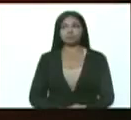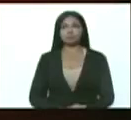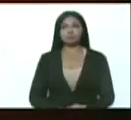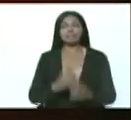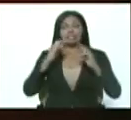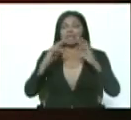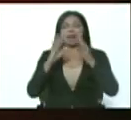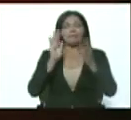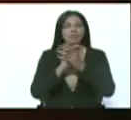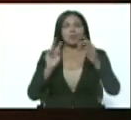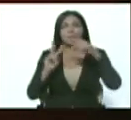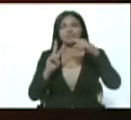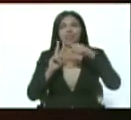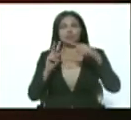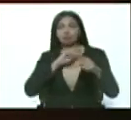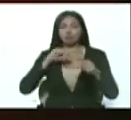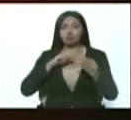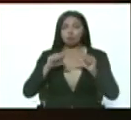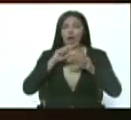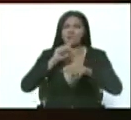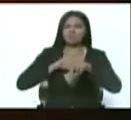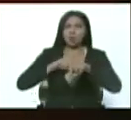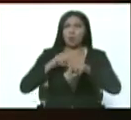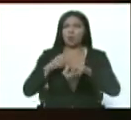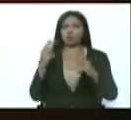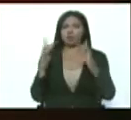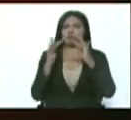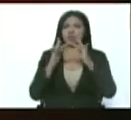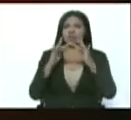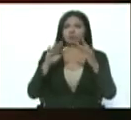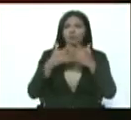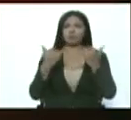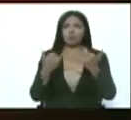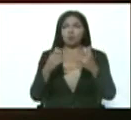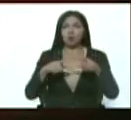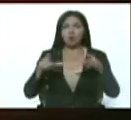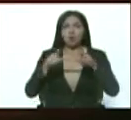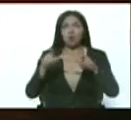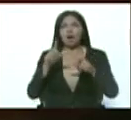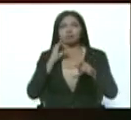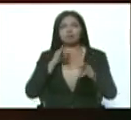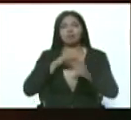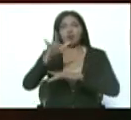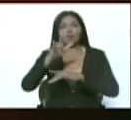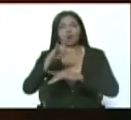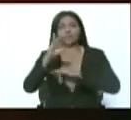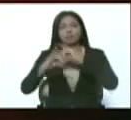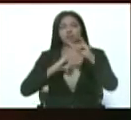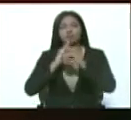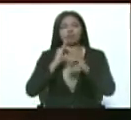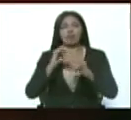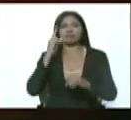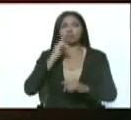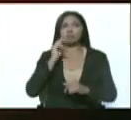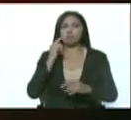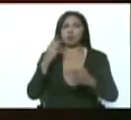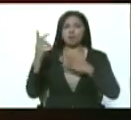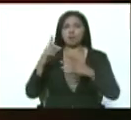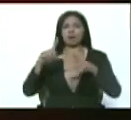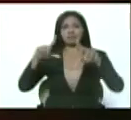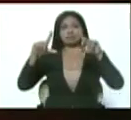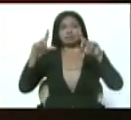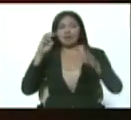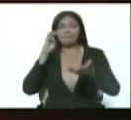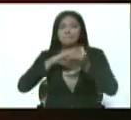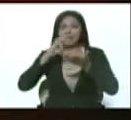Así es, amigos de Venezolana de Televisión, nosotros a esta hora establecemos el contacto desde Rampa 4 del Aeropuerto Internacional Simón Bolívar de Maiquetía